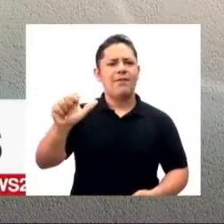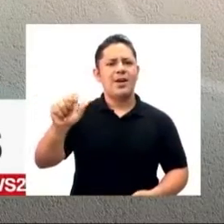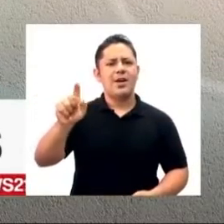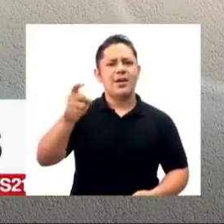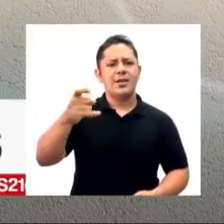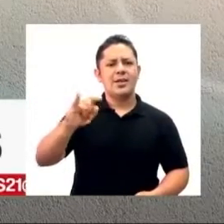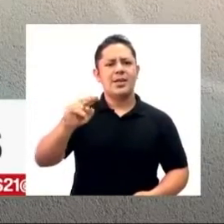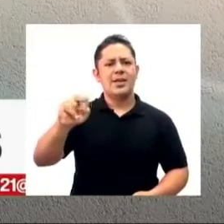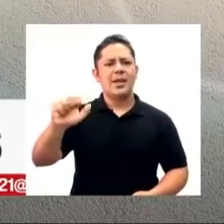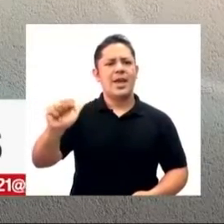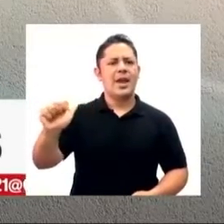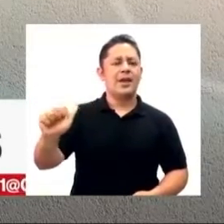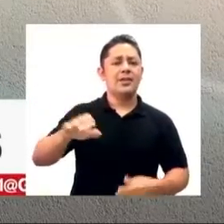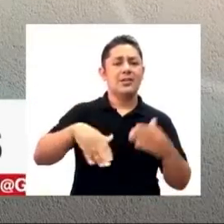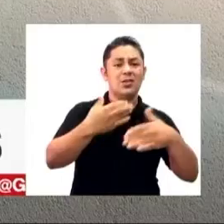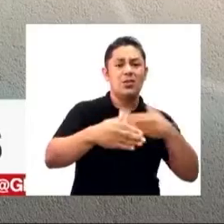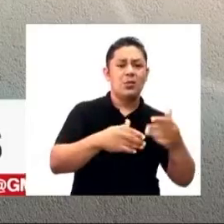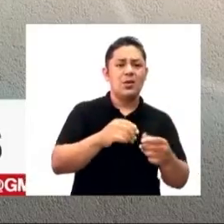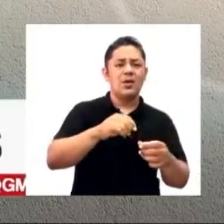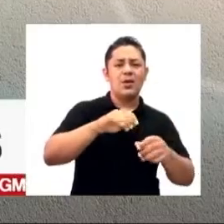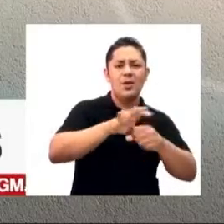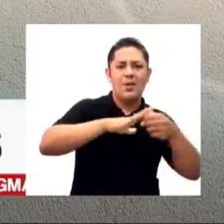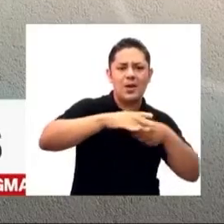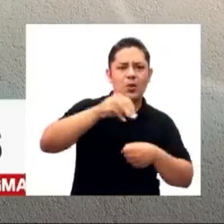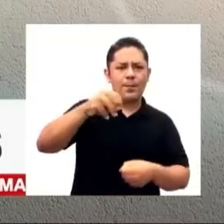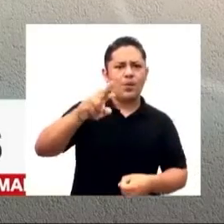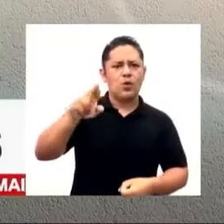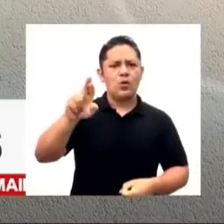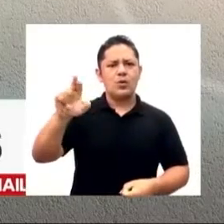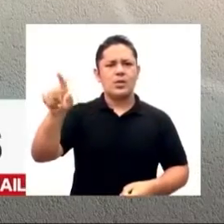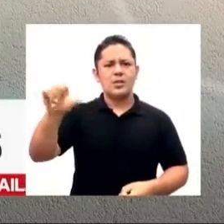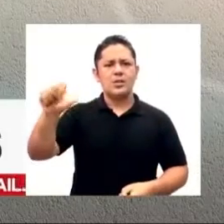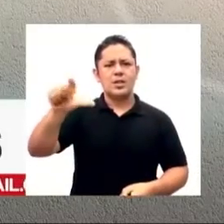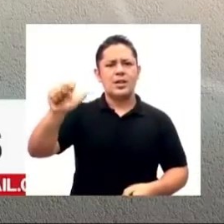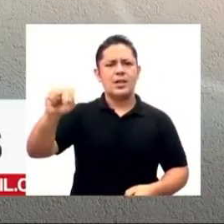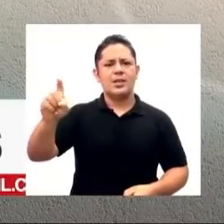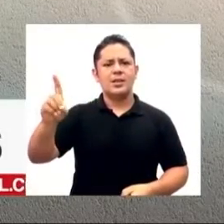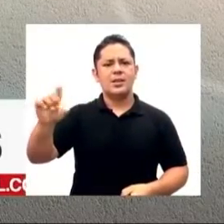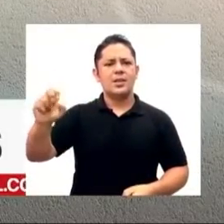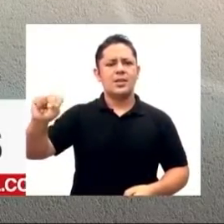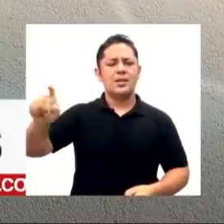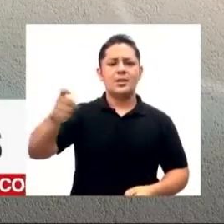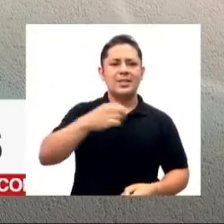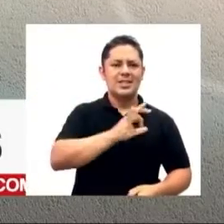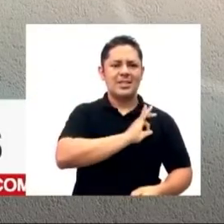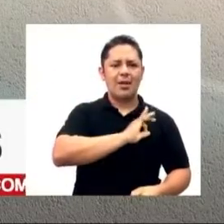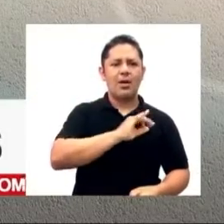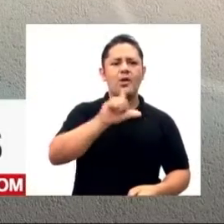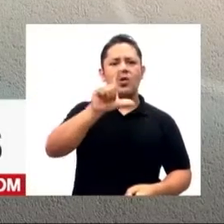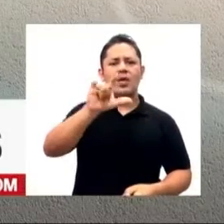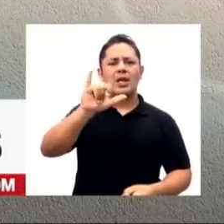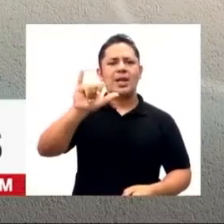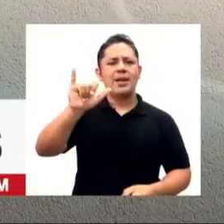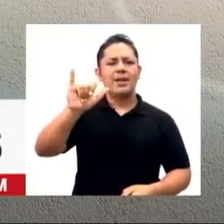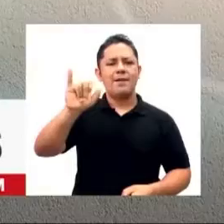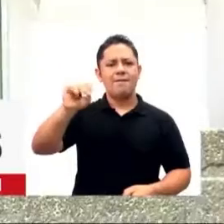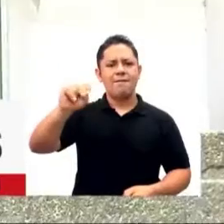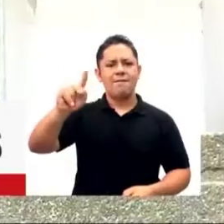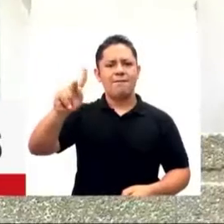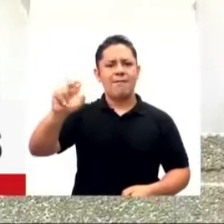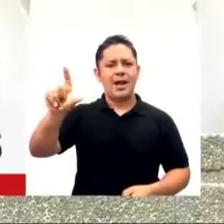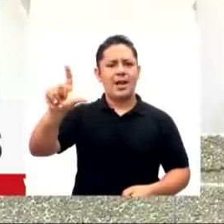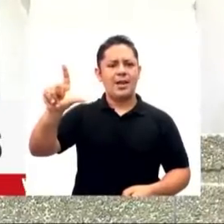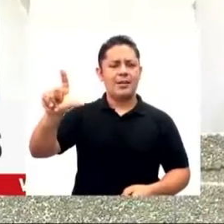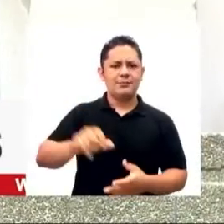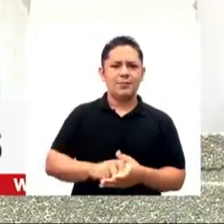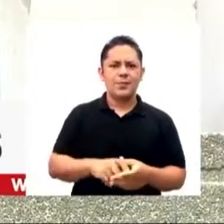Nueva Guinea, el jueves el turno es para Morislandi, el viernes será en Punta Sur y por último el sábado en Limbalcove.